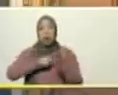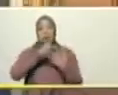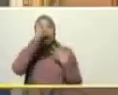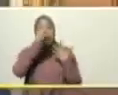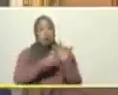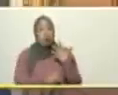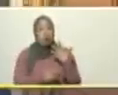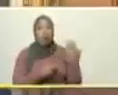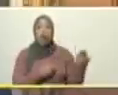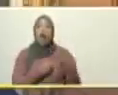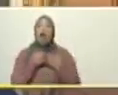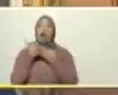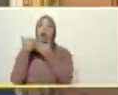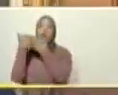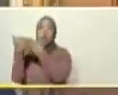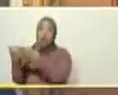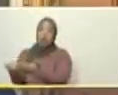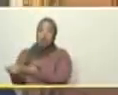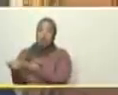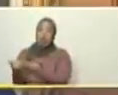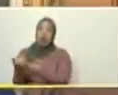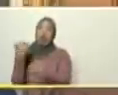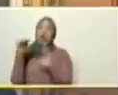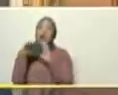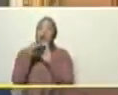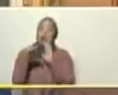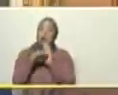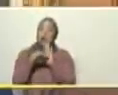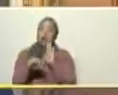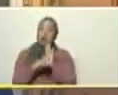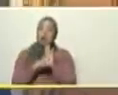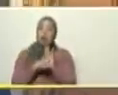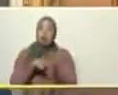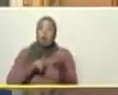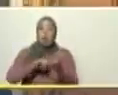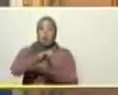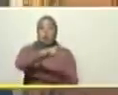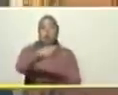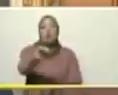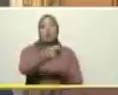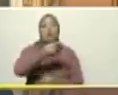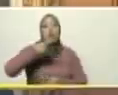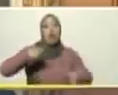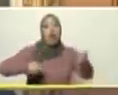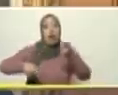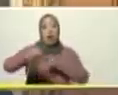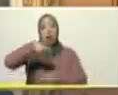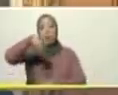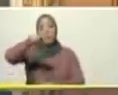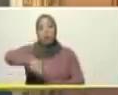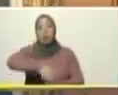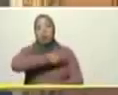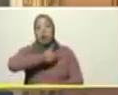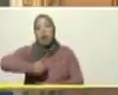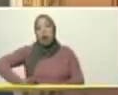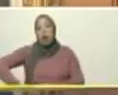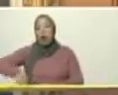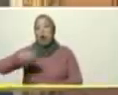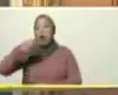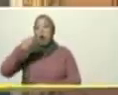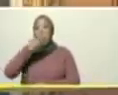estamos dispuestos a enviar inclusive un avión para recoger a todos estos